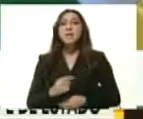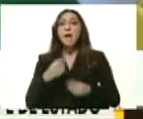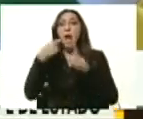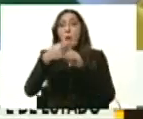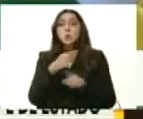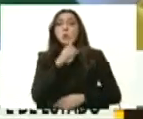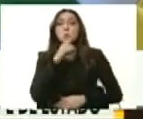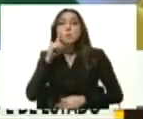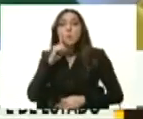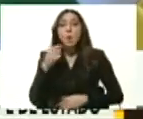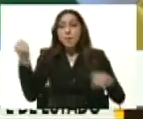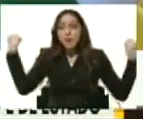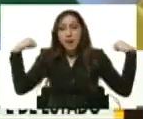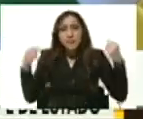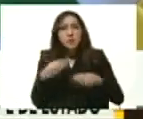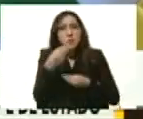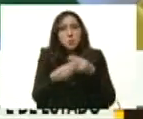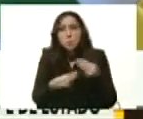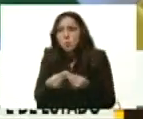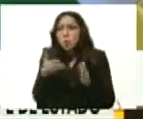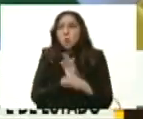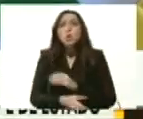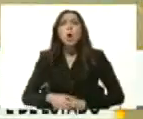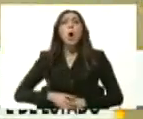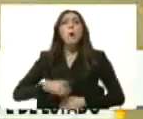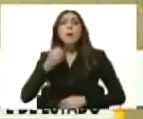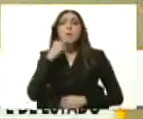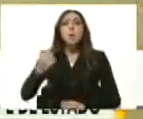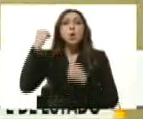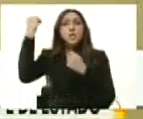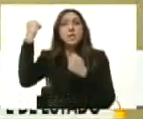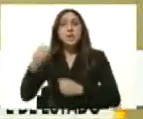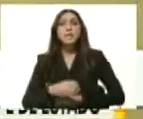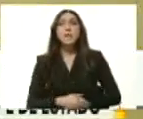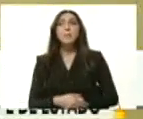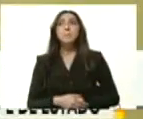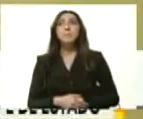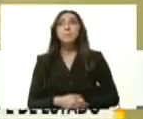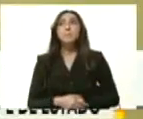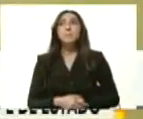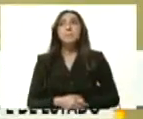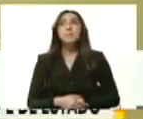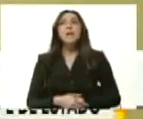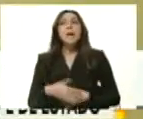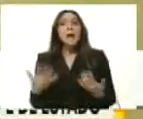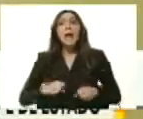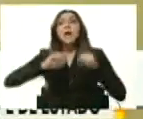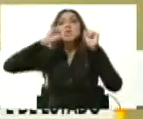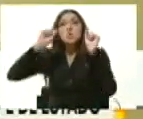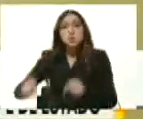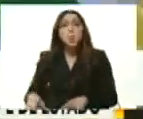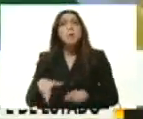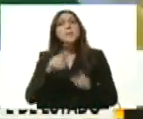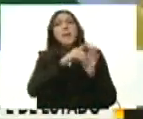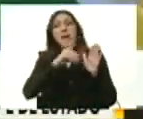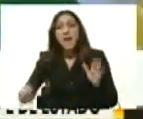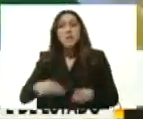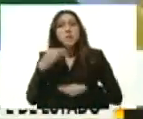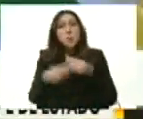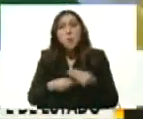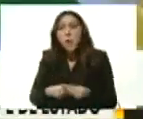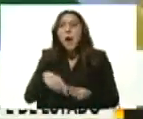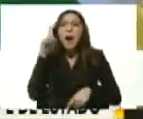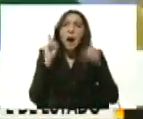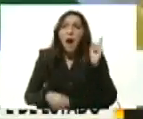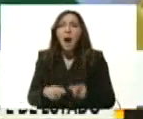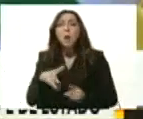de prácticas no amparadas por el derecho de protesta, al extremo de suspender derechos creando situaciones de excepción